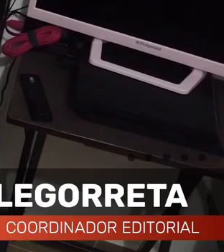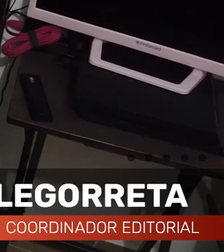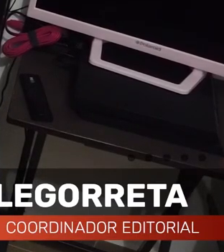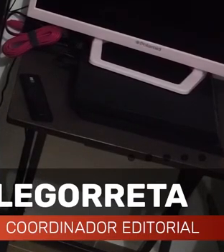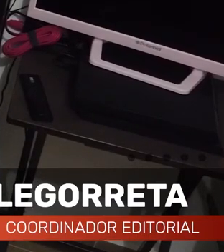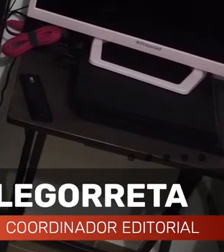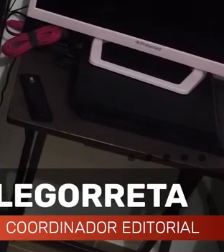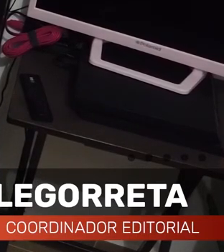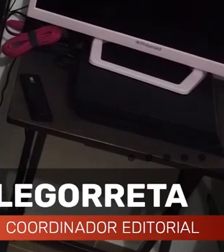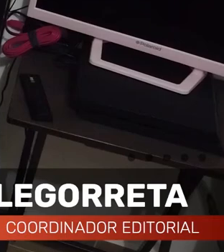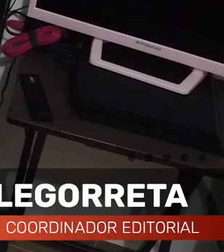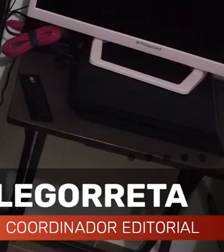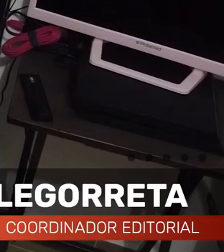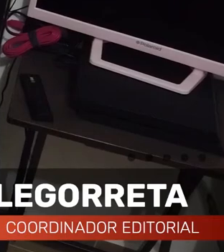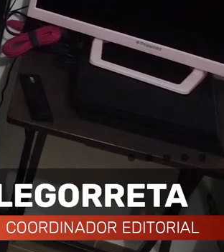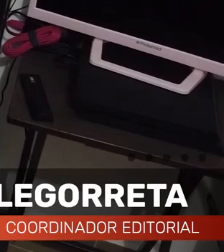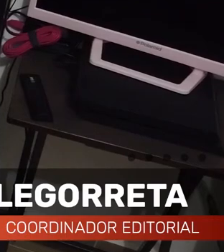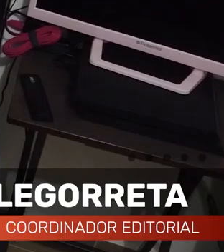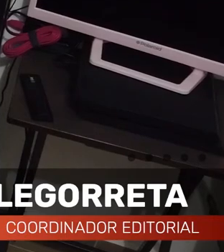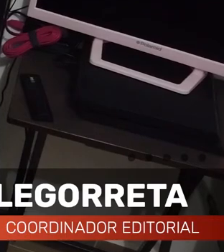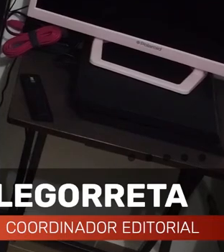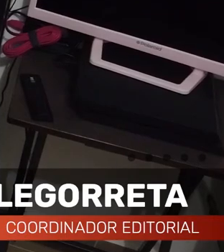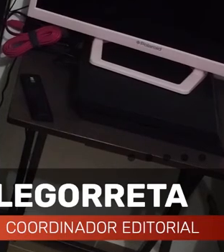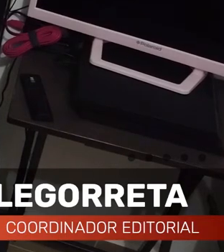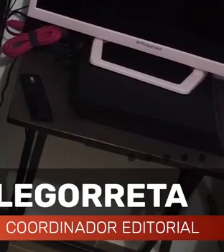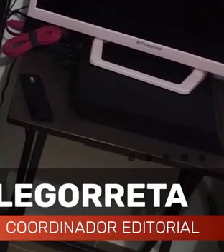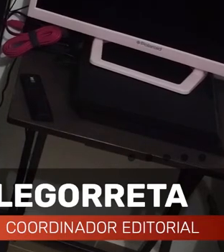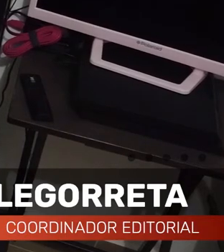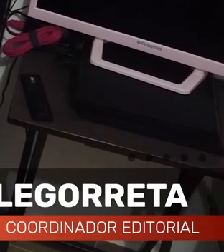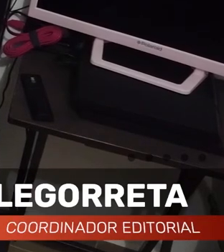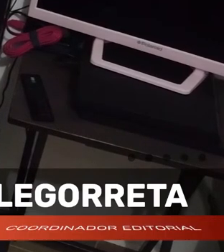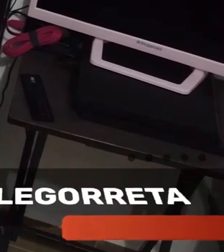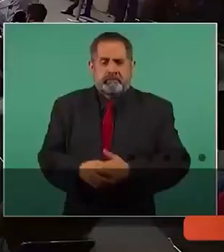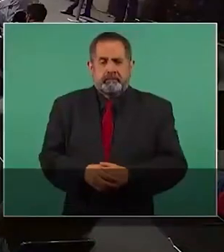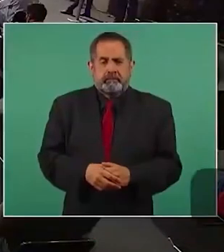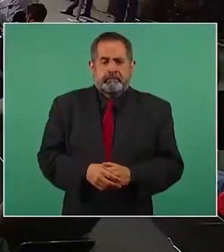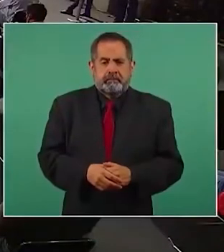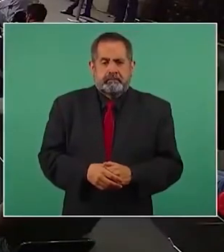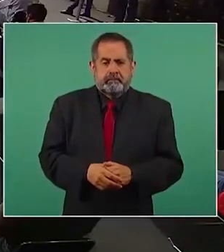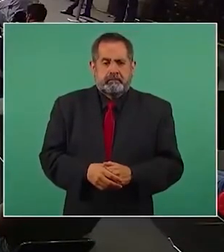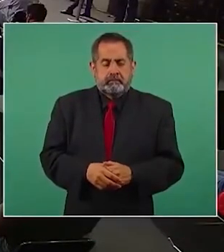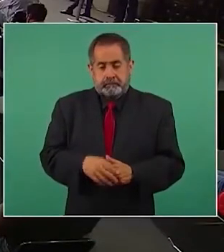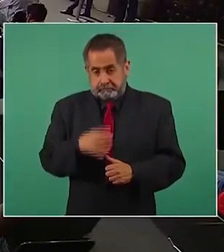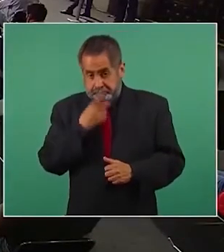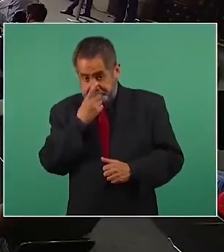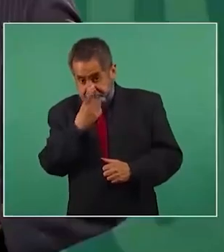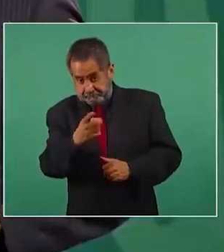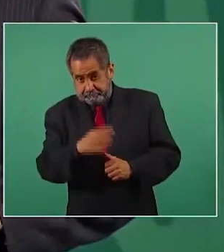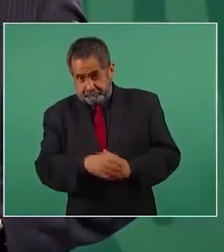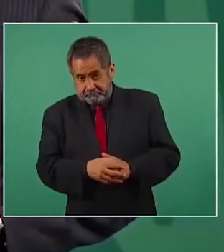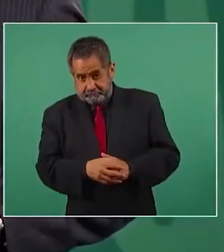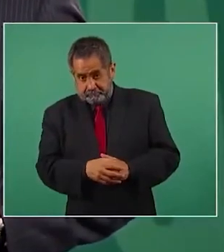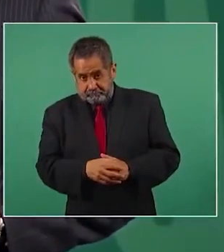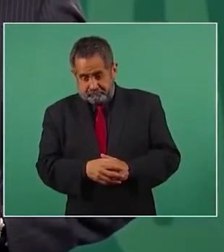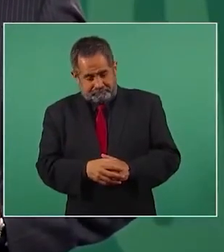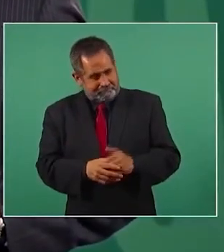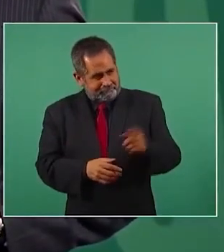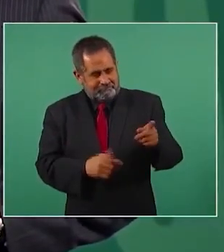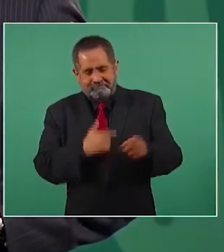síganos y ya saben, yo soy Enrique Legorreta, les mando un fuerte abrazo. Te digo una cosa, me da muchísimo